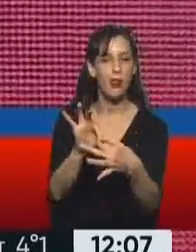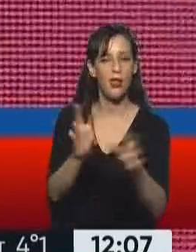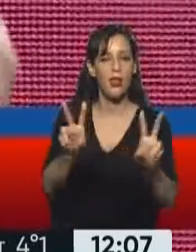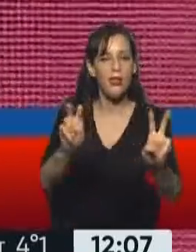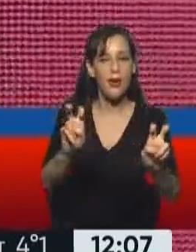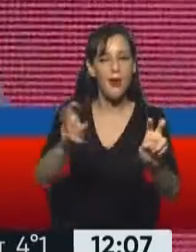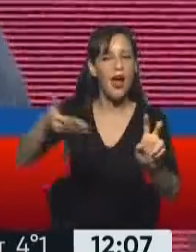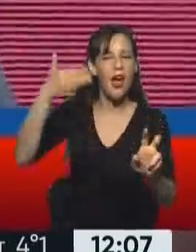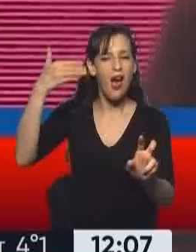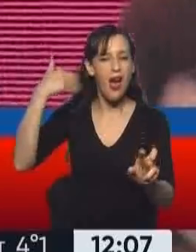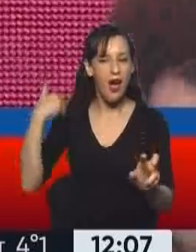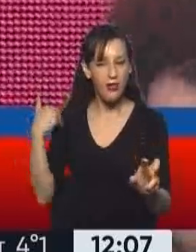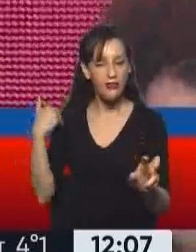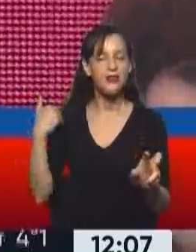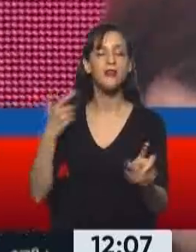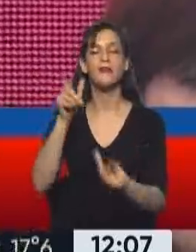y compañeras